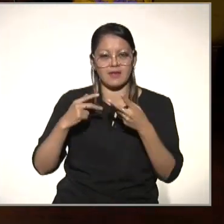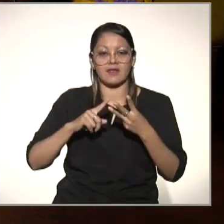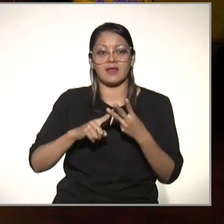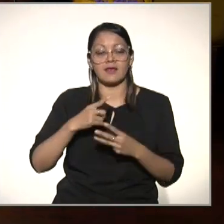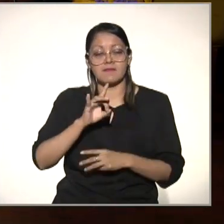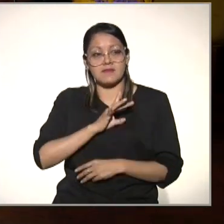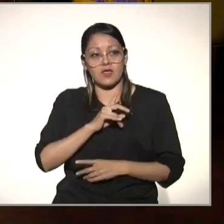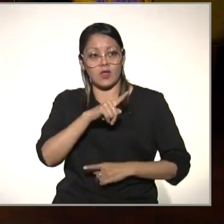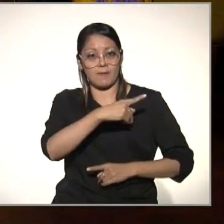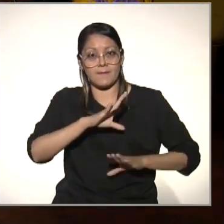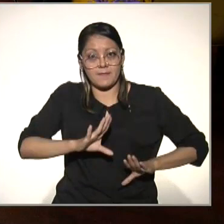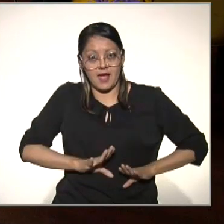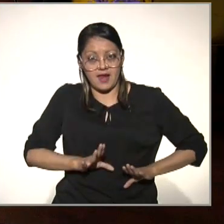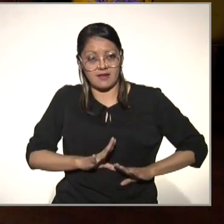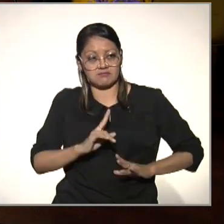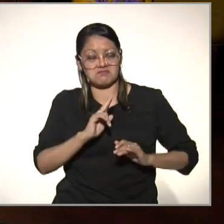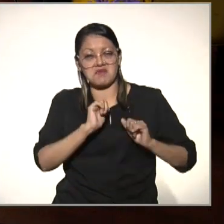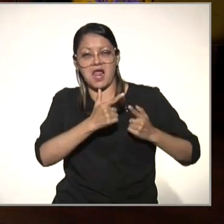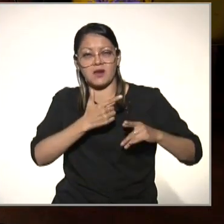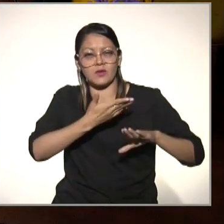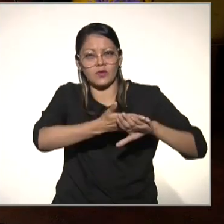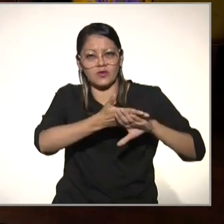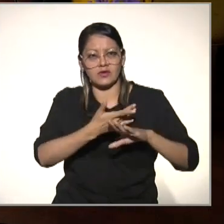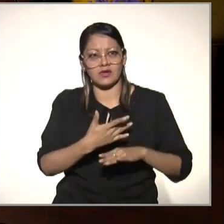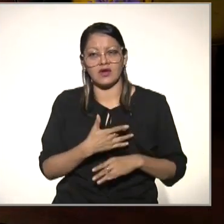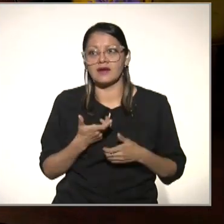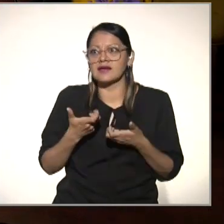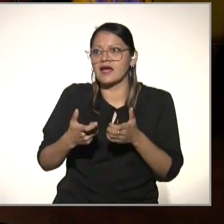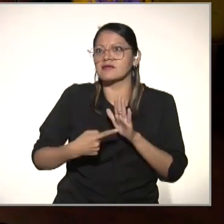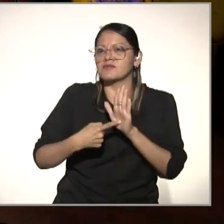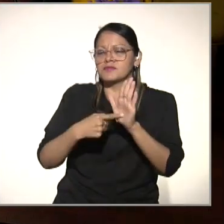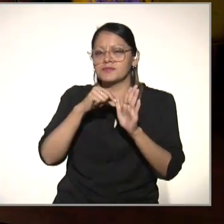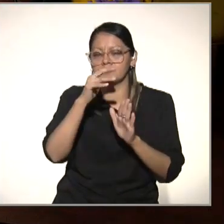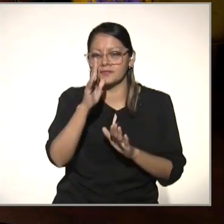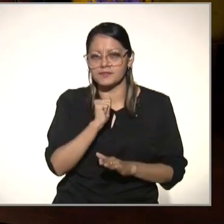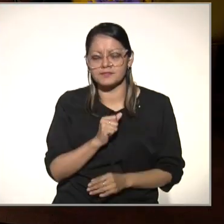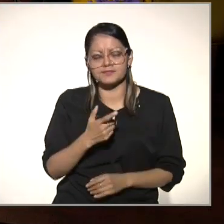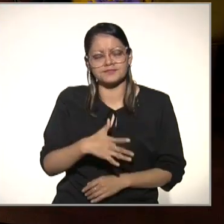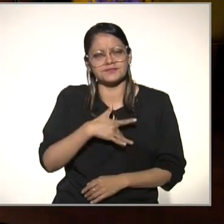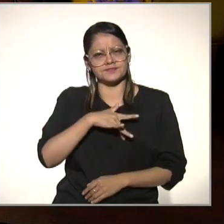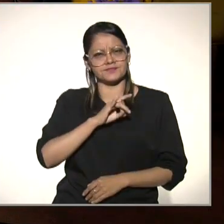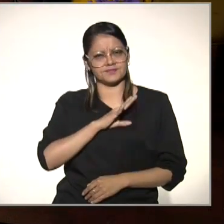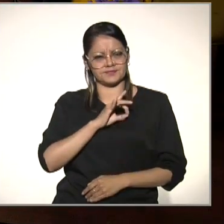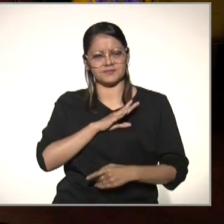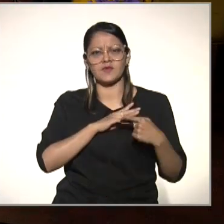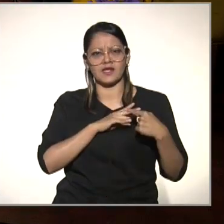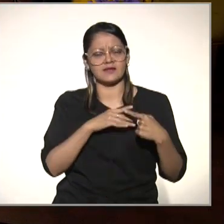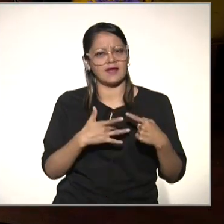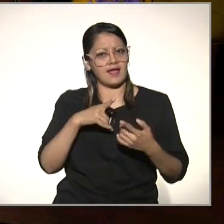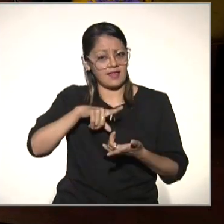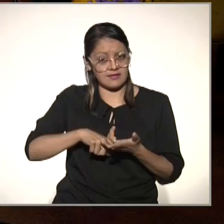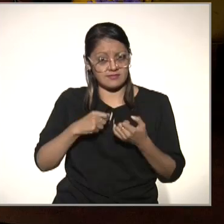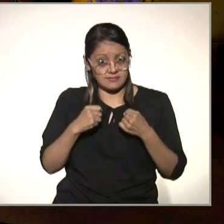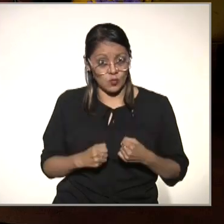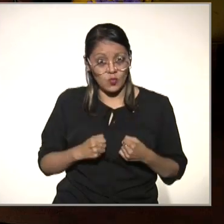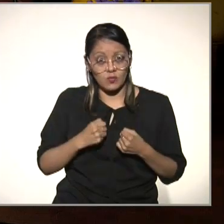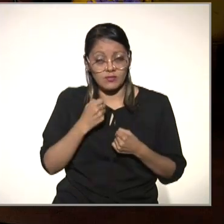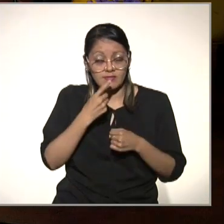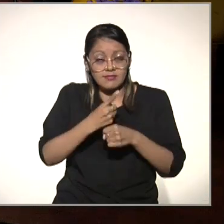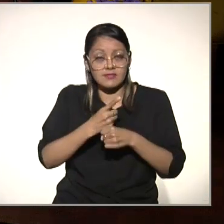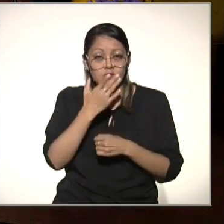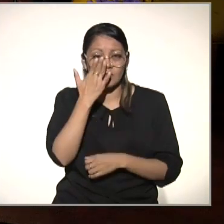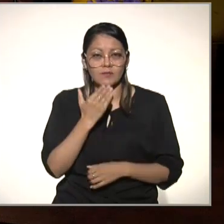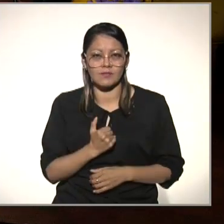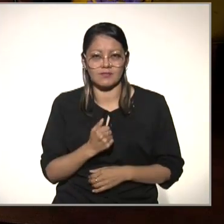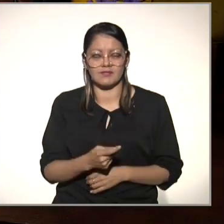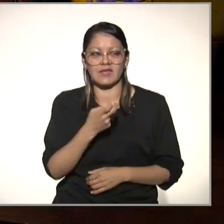algo, a no poder mostrarte en la calle, son miedos que obviamente generan un montón de inseguridad. Y eso no